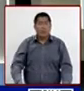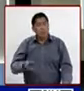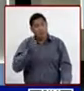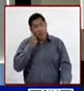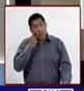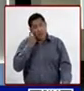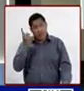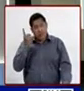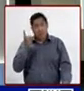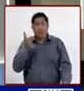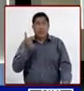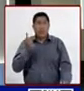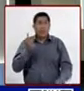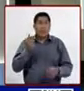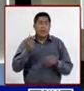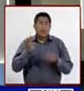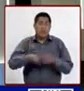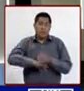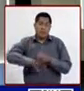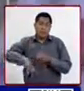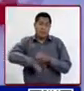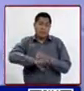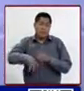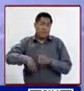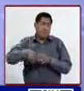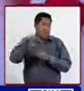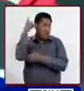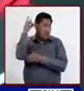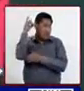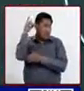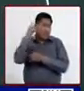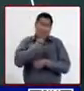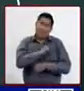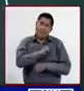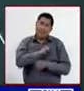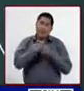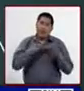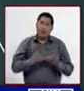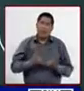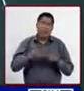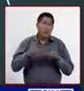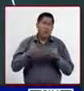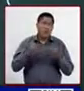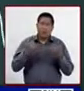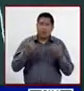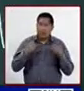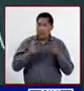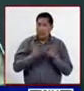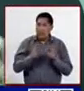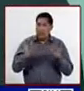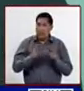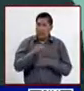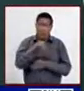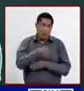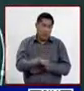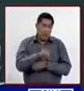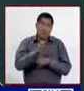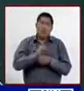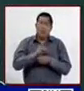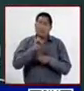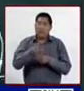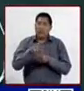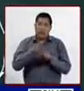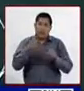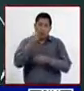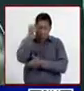Conociendo este caso, la Lotería Nacional se ha solidarizado con esta familia que hoy no tenía dónde pasar la noche. Como les contamos, ellos